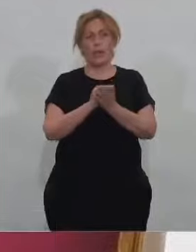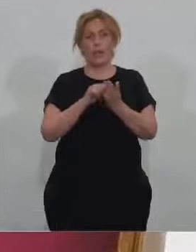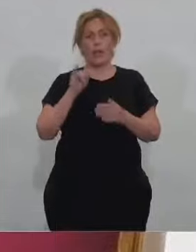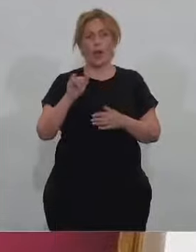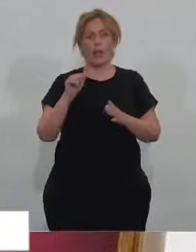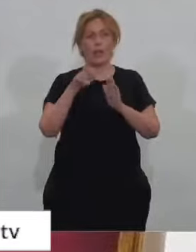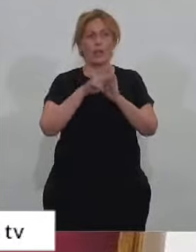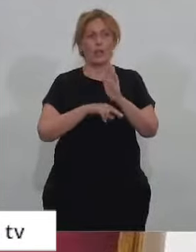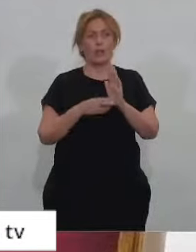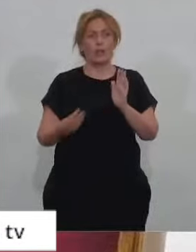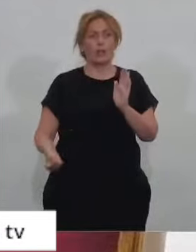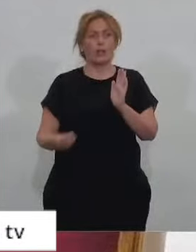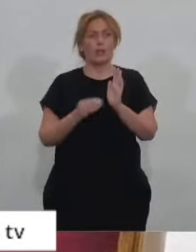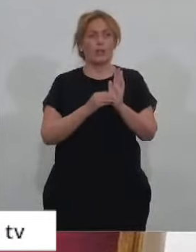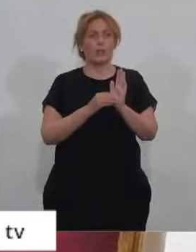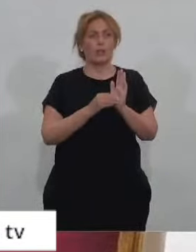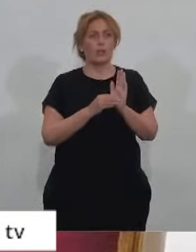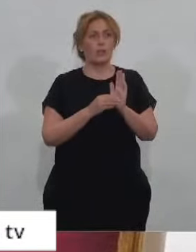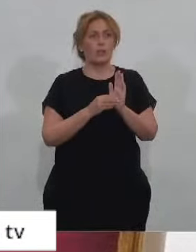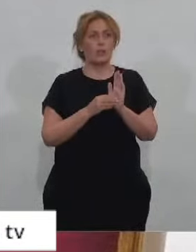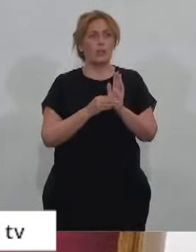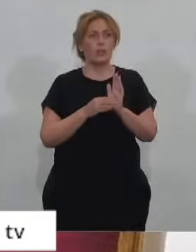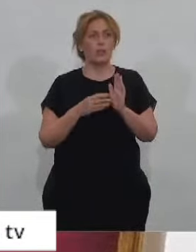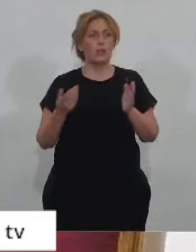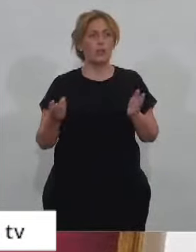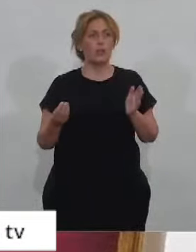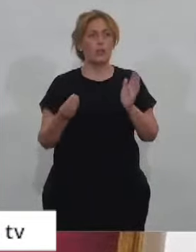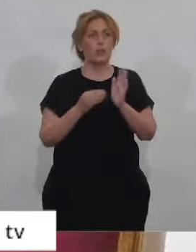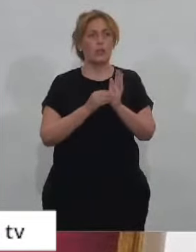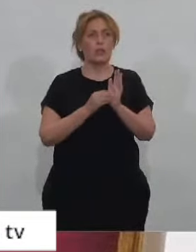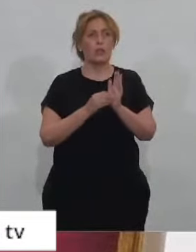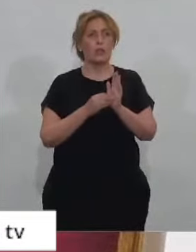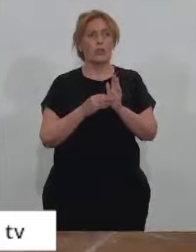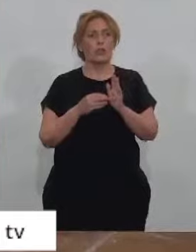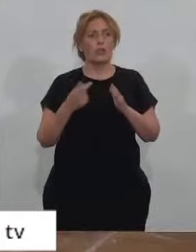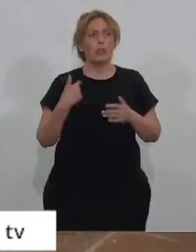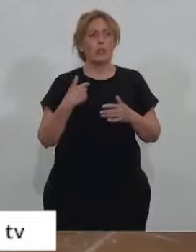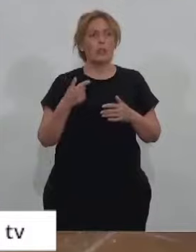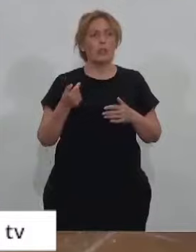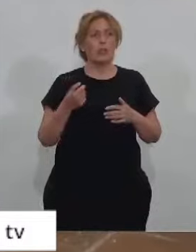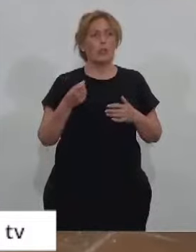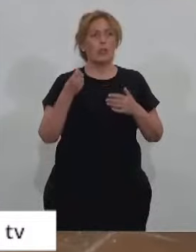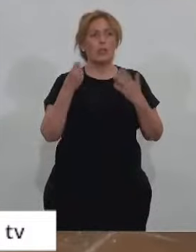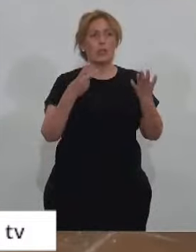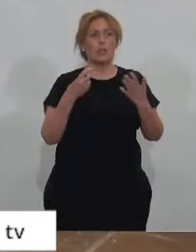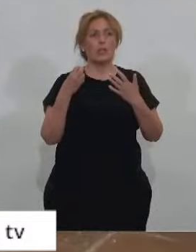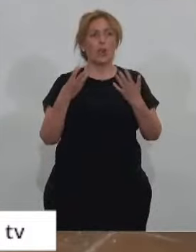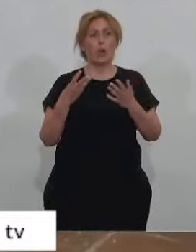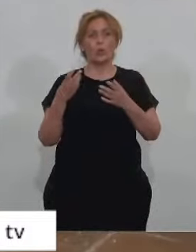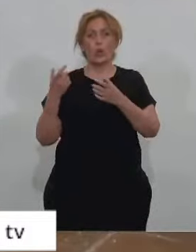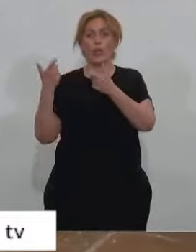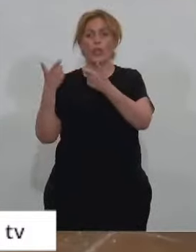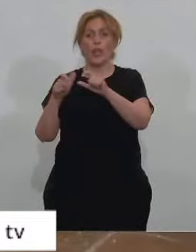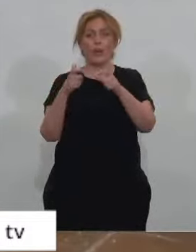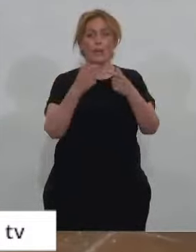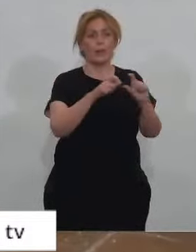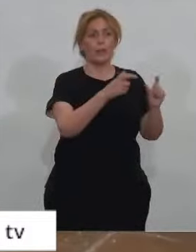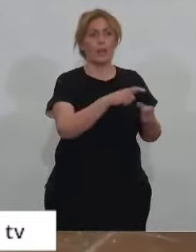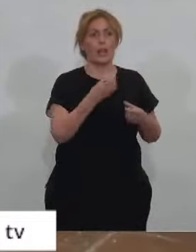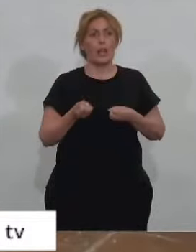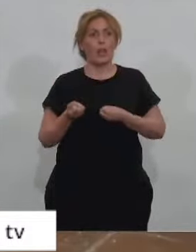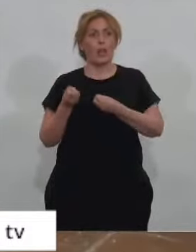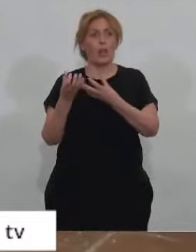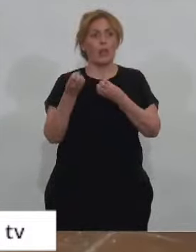alegaciones, como he dicho anteriormente, y enmiendas por 7 u 8 departamentos, porque se le está dando la información a todos y cada uno de ellos. Por lo